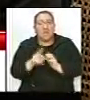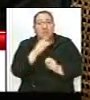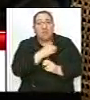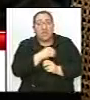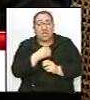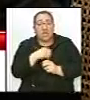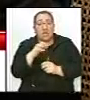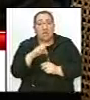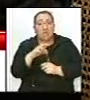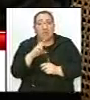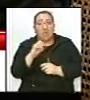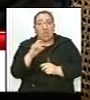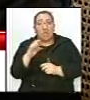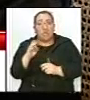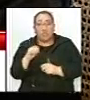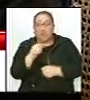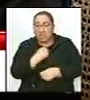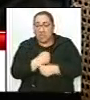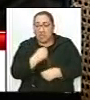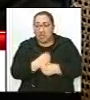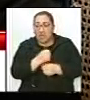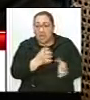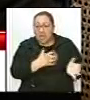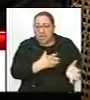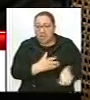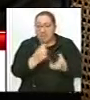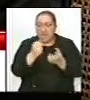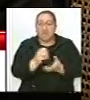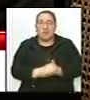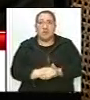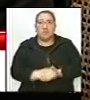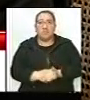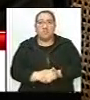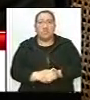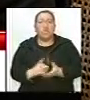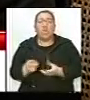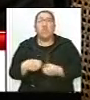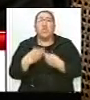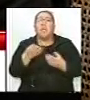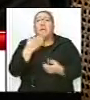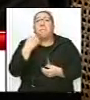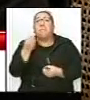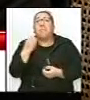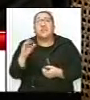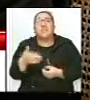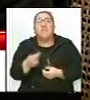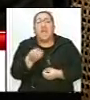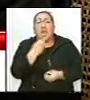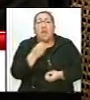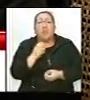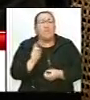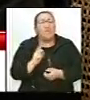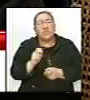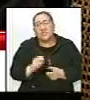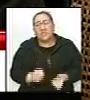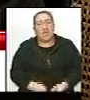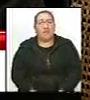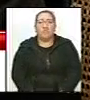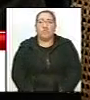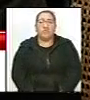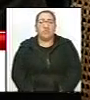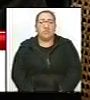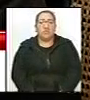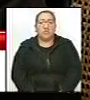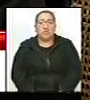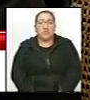Ministerio de Producción a llevar, no llevarle pescado, a comer pescado no necesitamos, presidente.